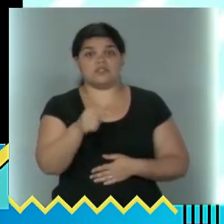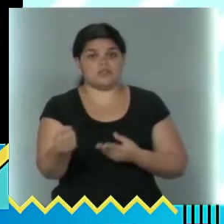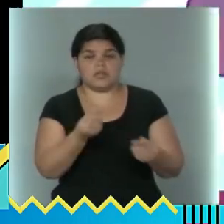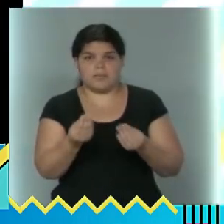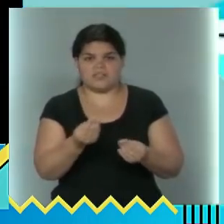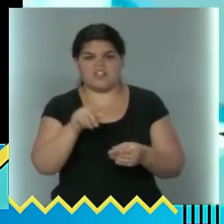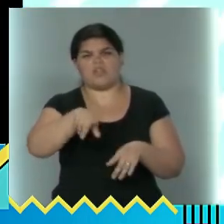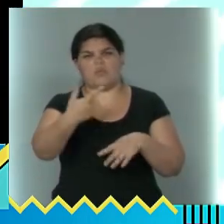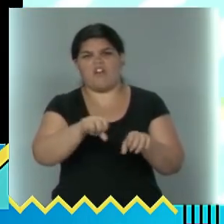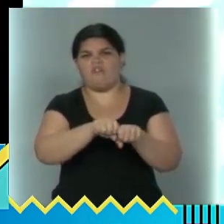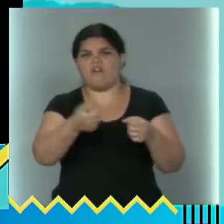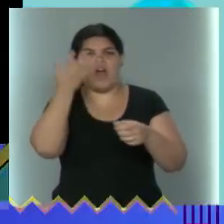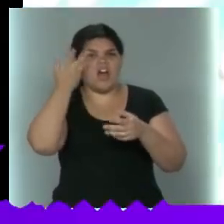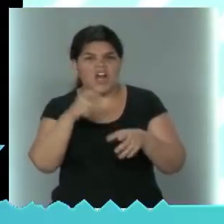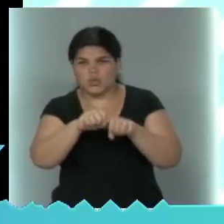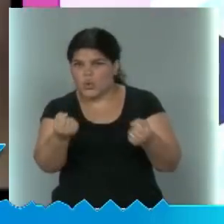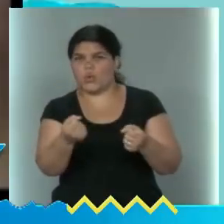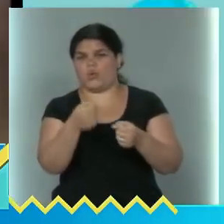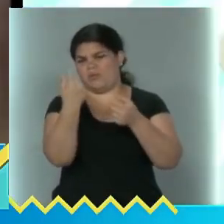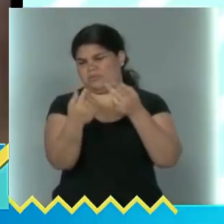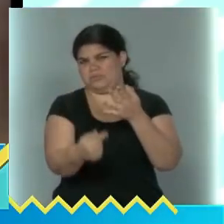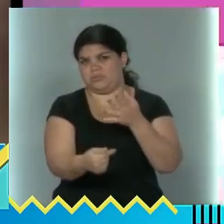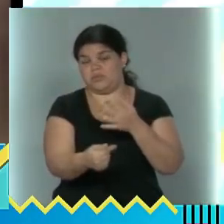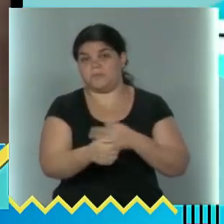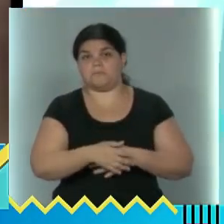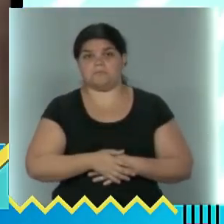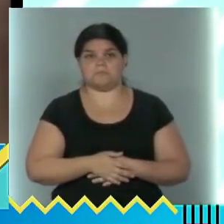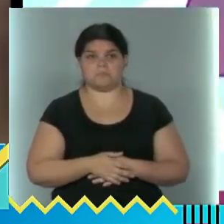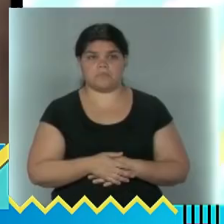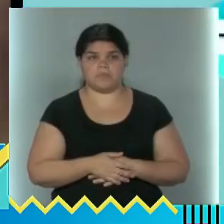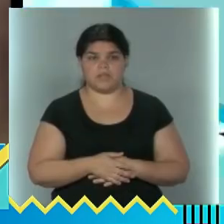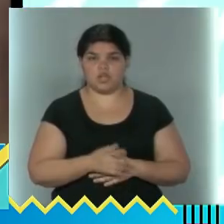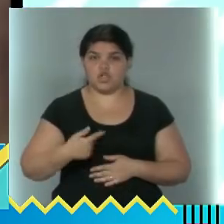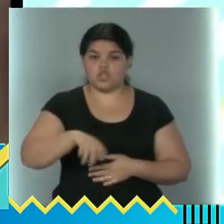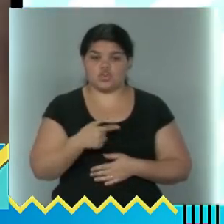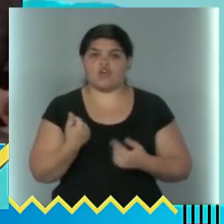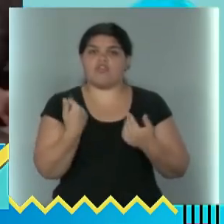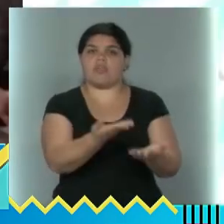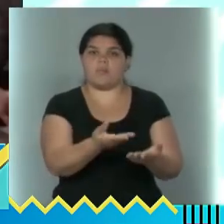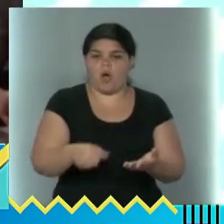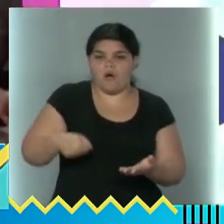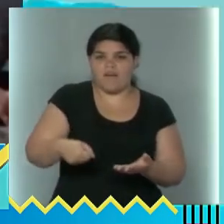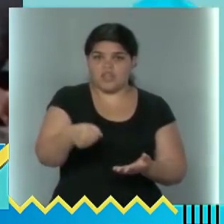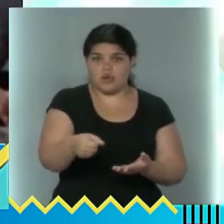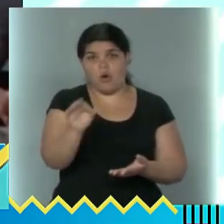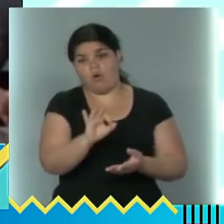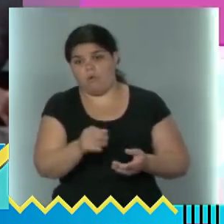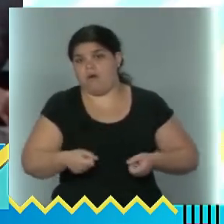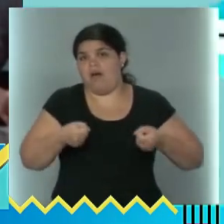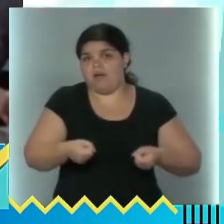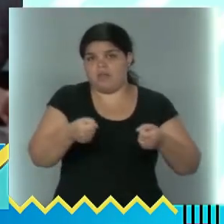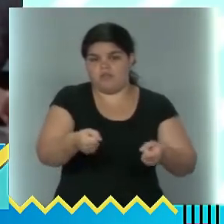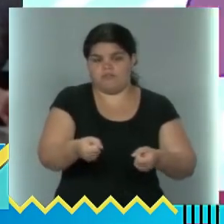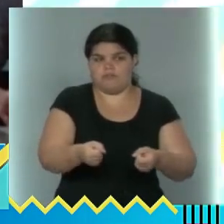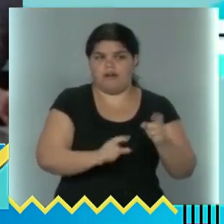una fractura. Y lo que le damos es un andador o un bastón. Esto muchas veces el paciente dice, no,